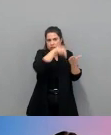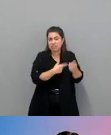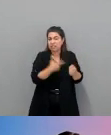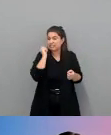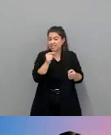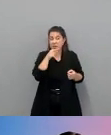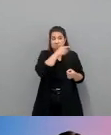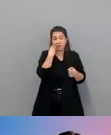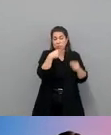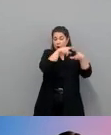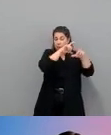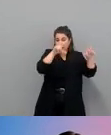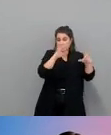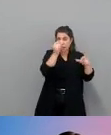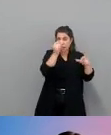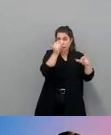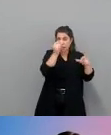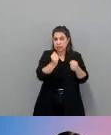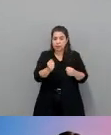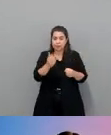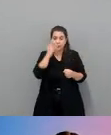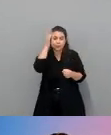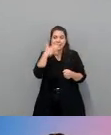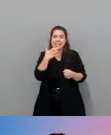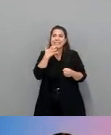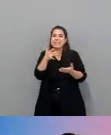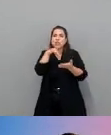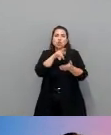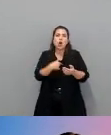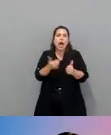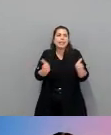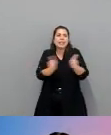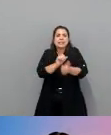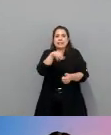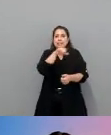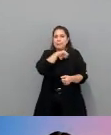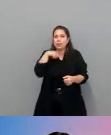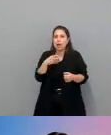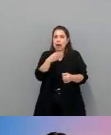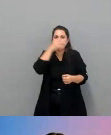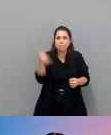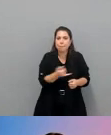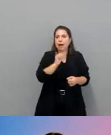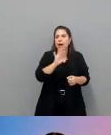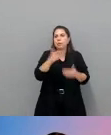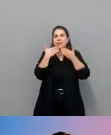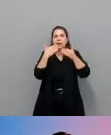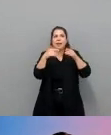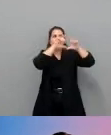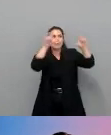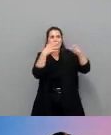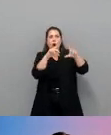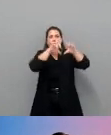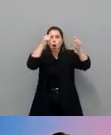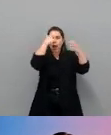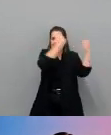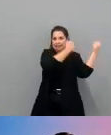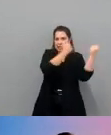una baja de ese API, de ese asistente personal, pues a través de una empresa o una entidad, siempre nos da la opción